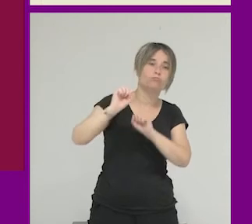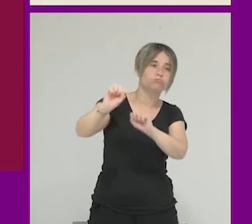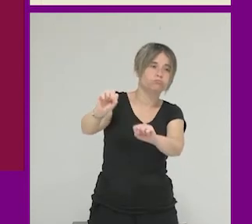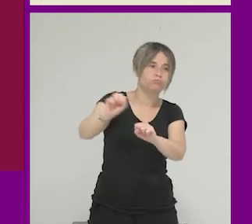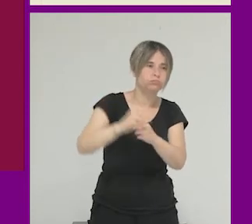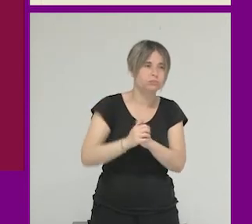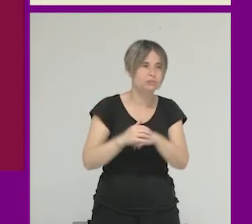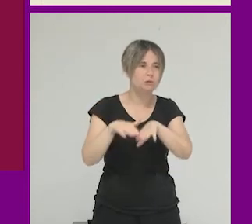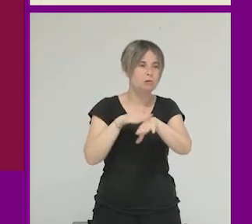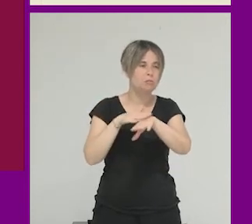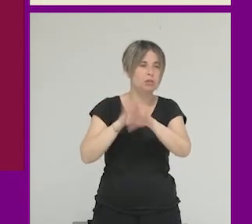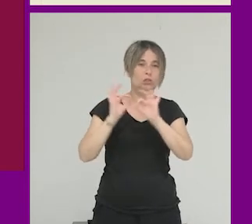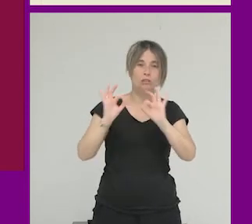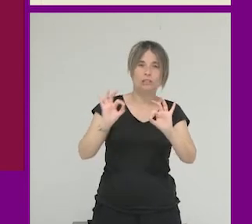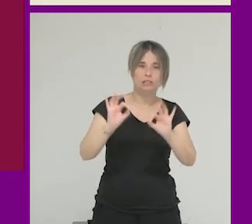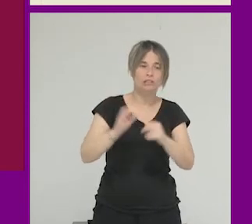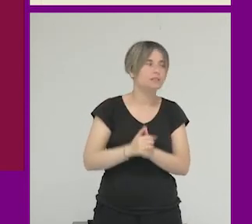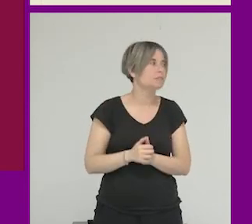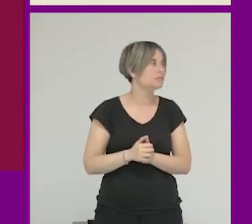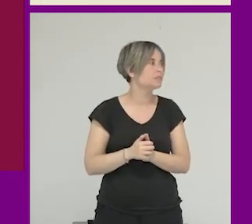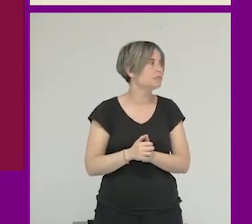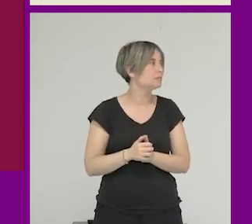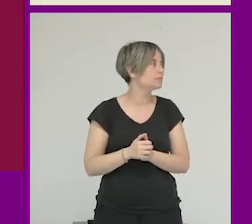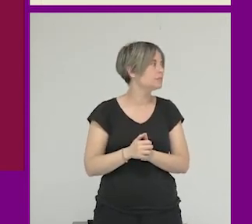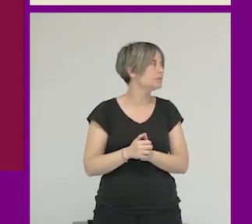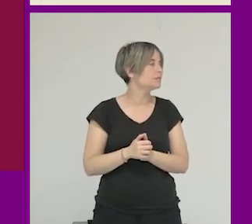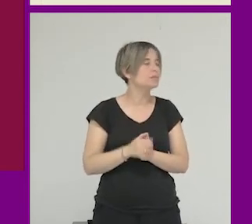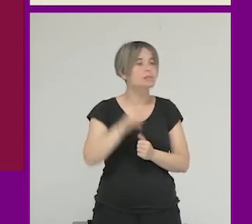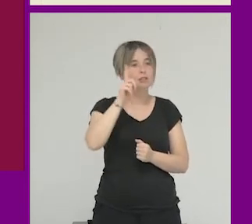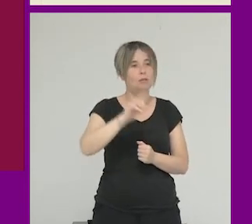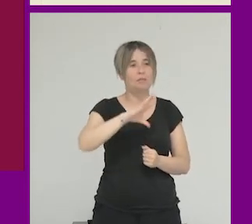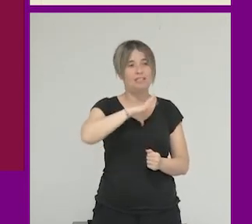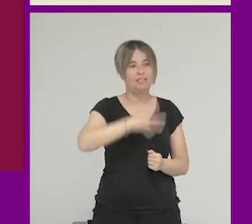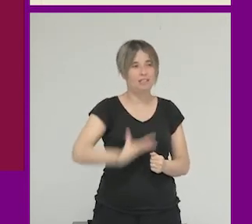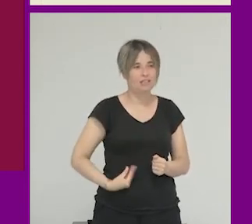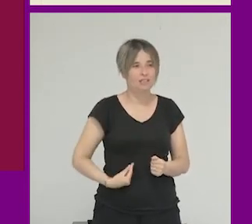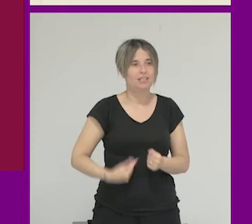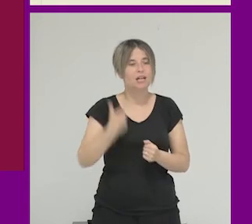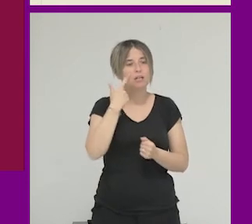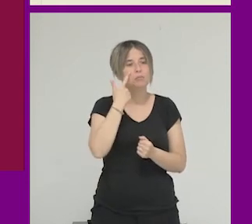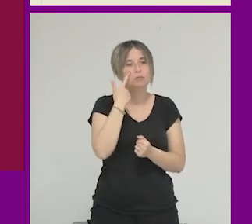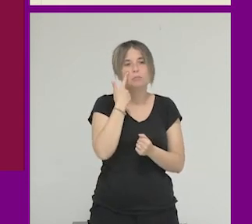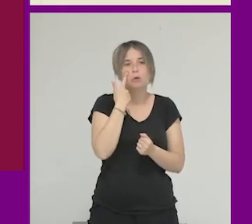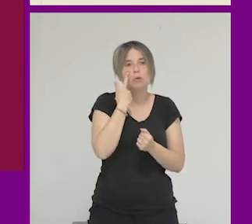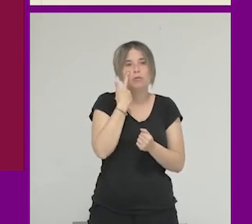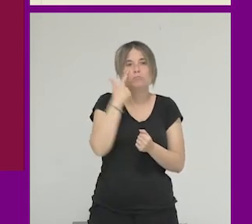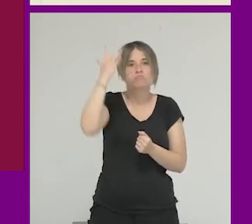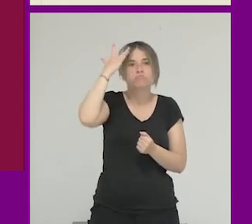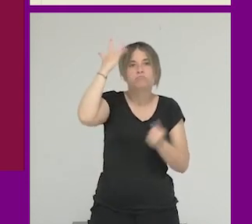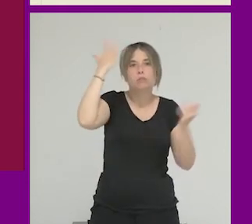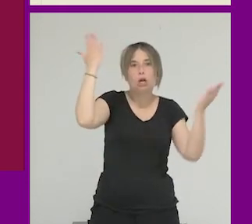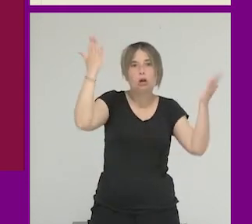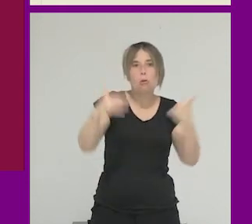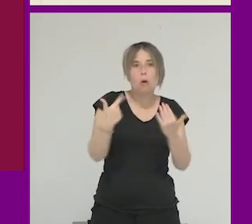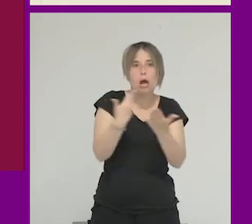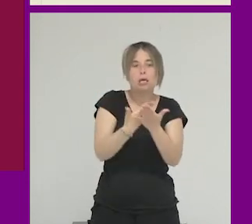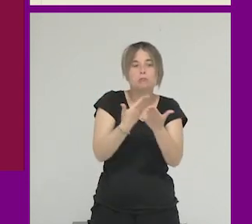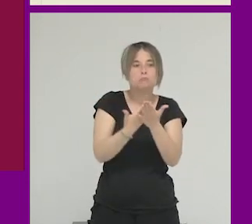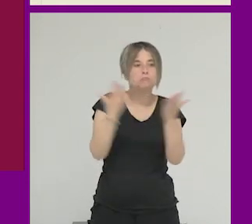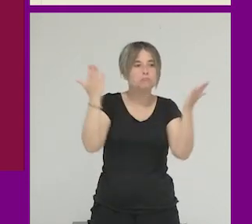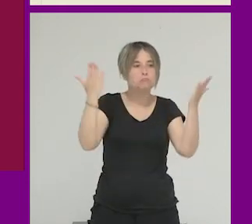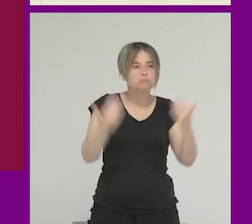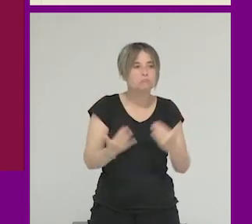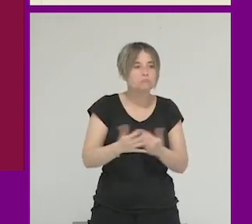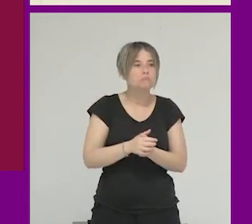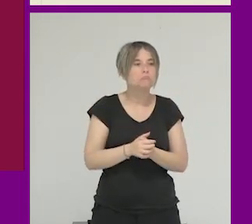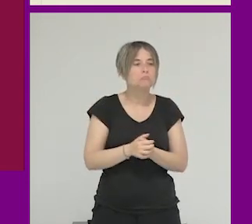ez? Eta imaginario transa zuzenean ez da existitzen aitatza ugaketarekin